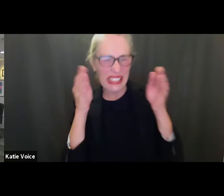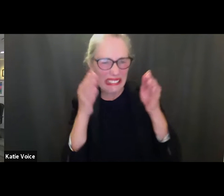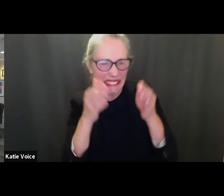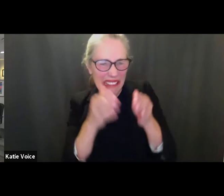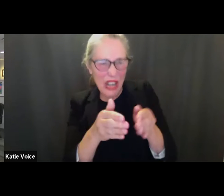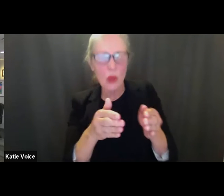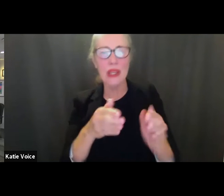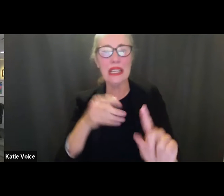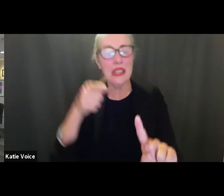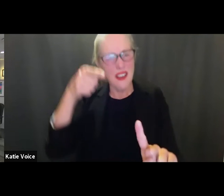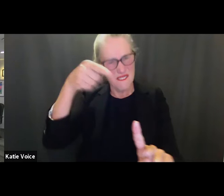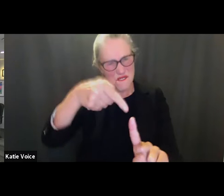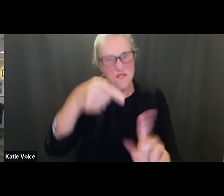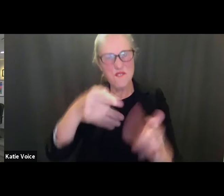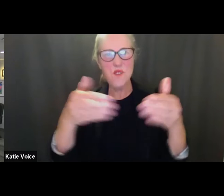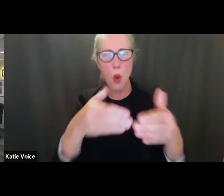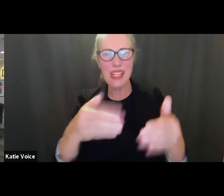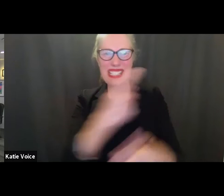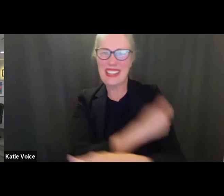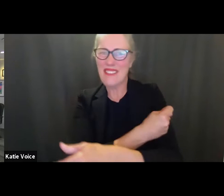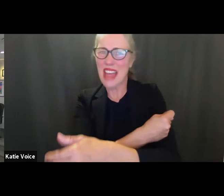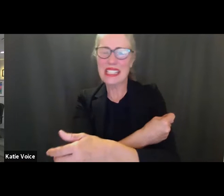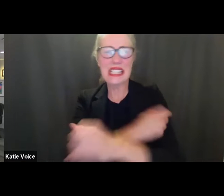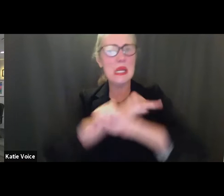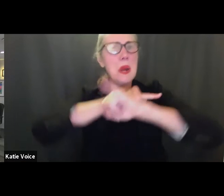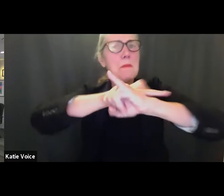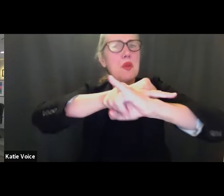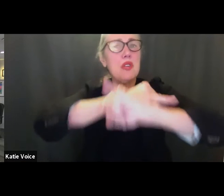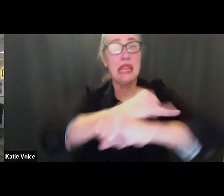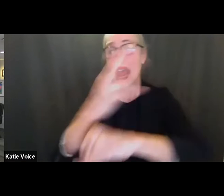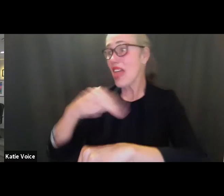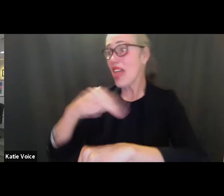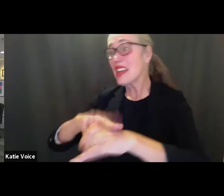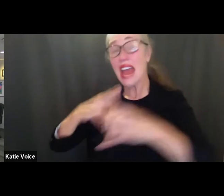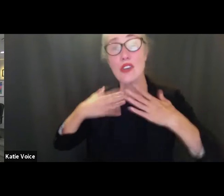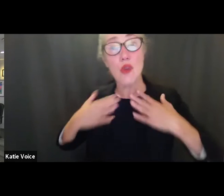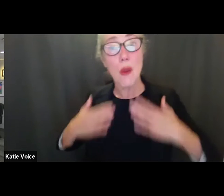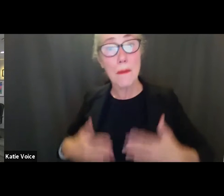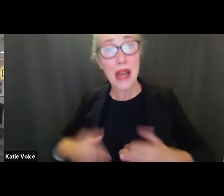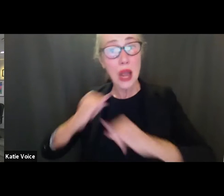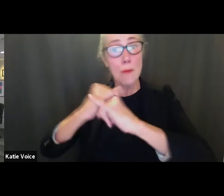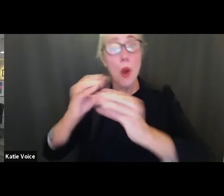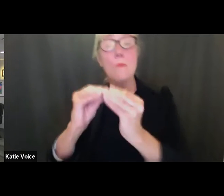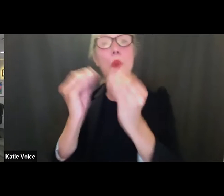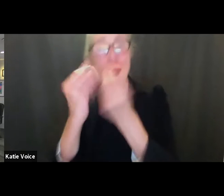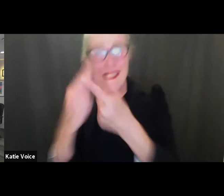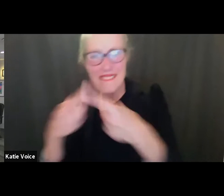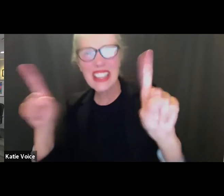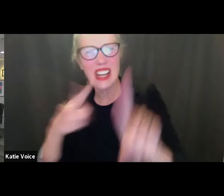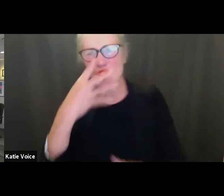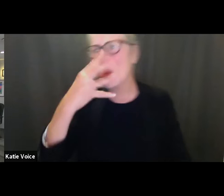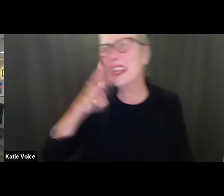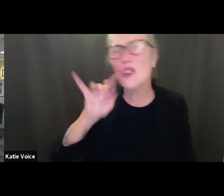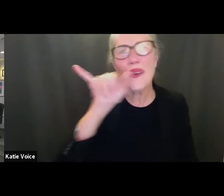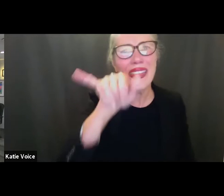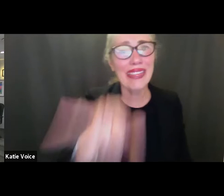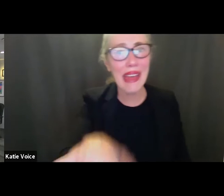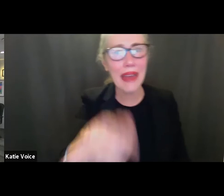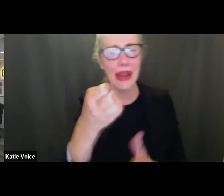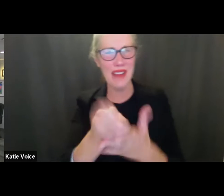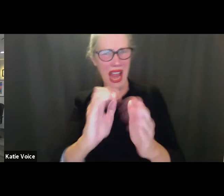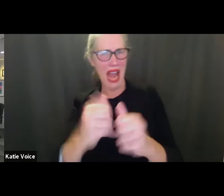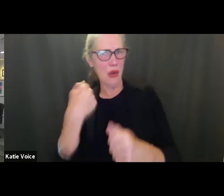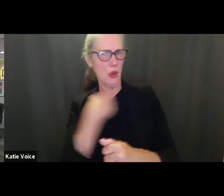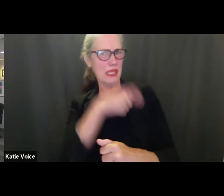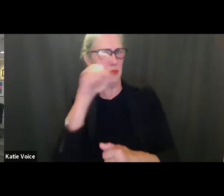virus se está desarrollando cada día más y no permite que